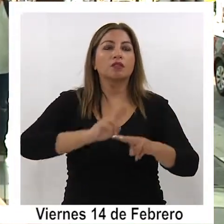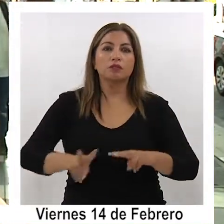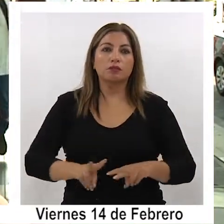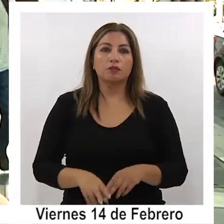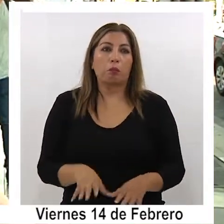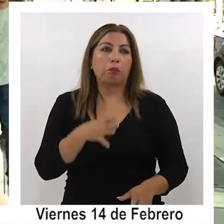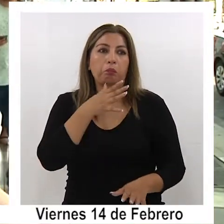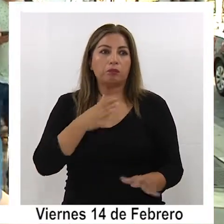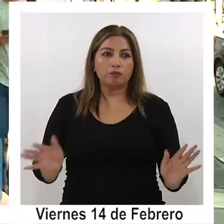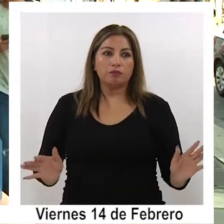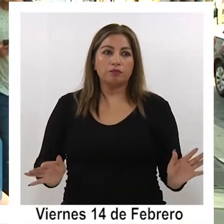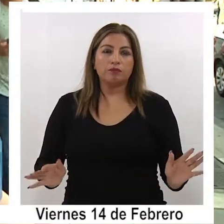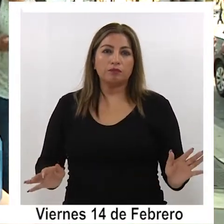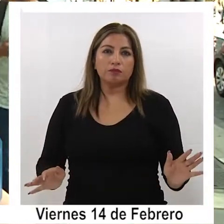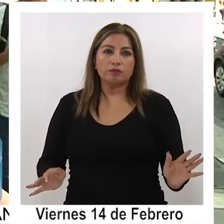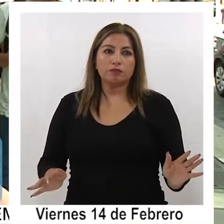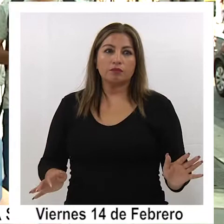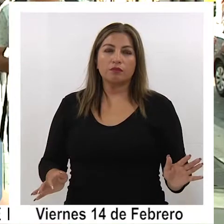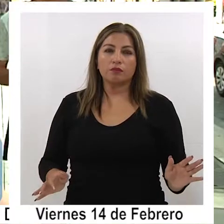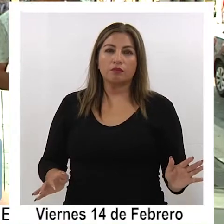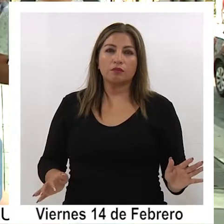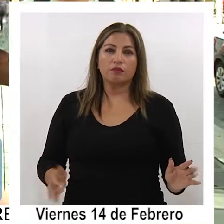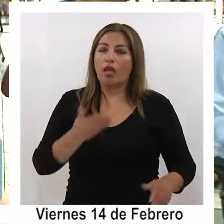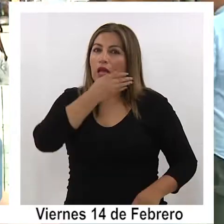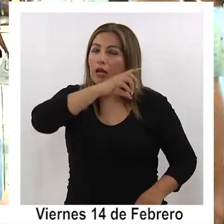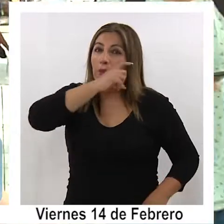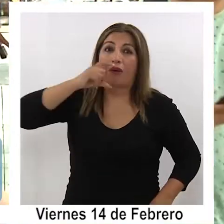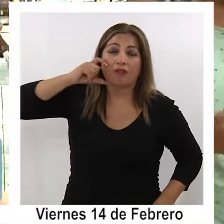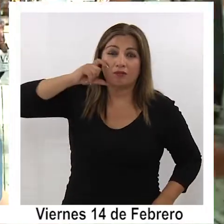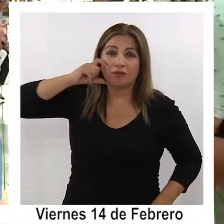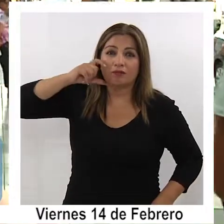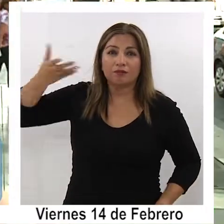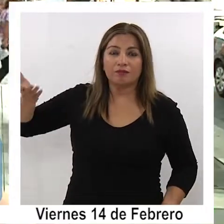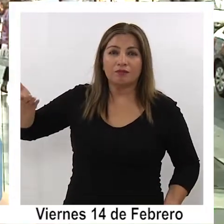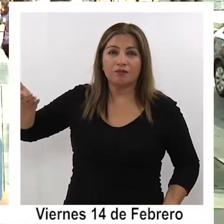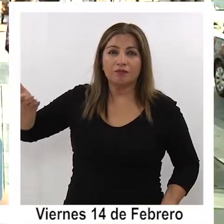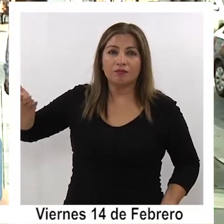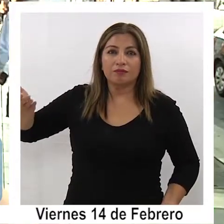nosotros no sacamos nada con usar algún